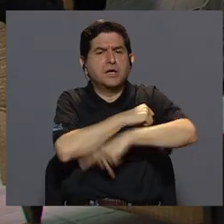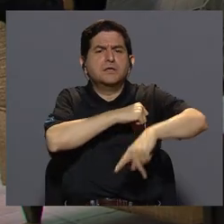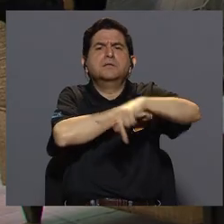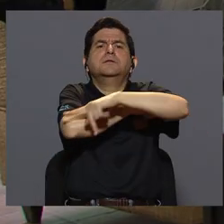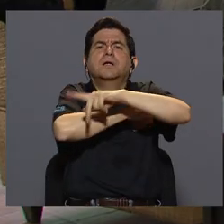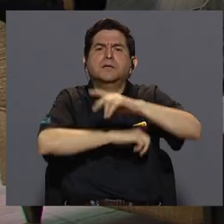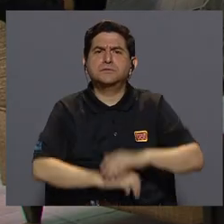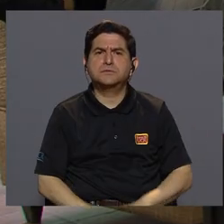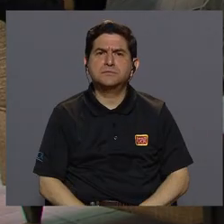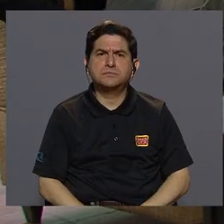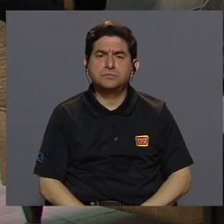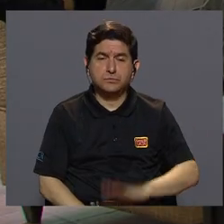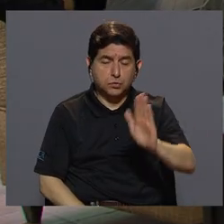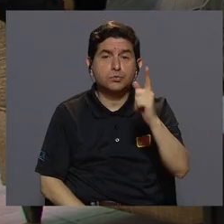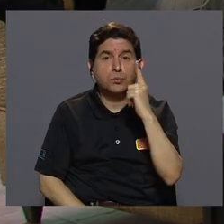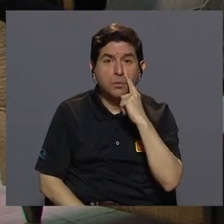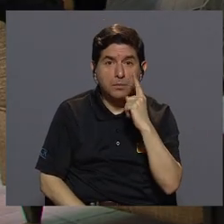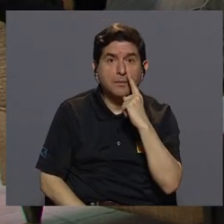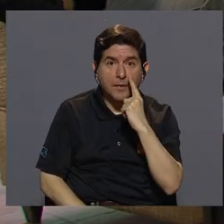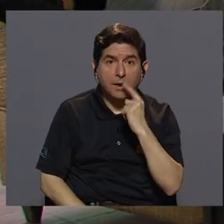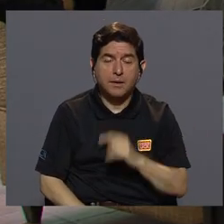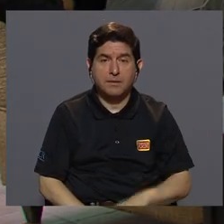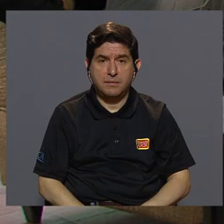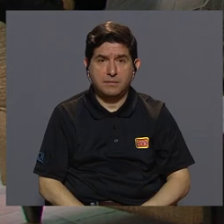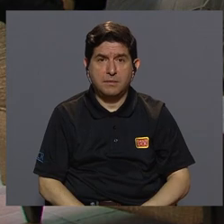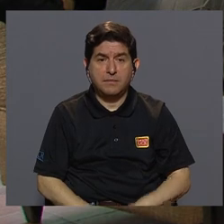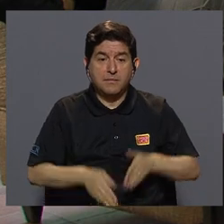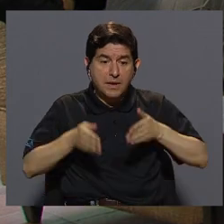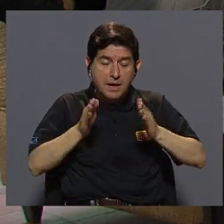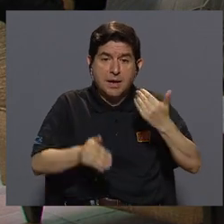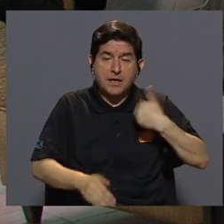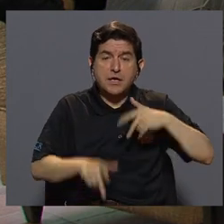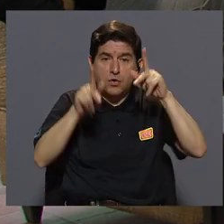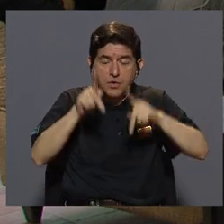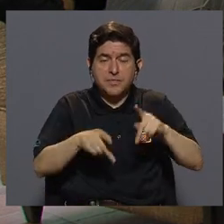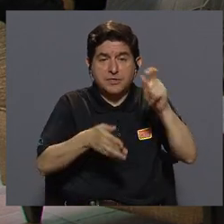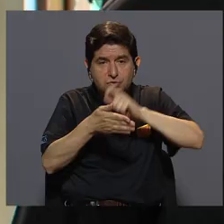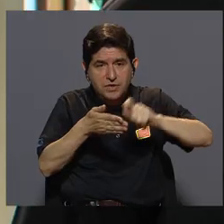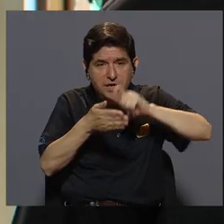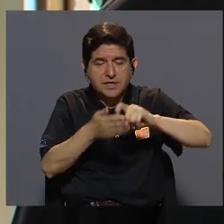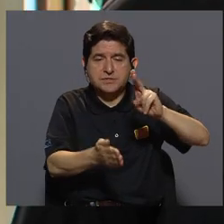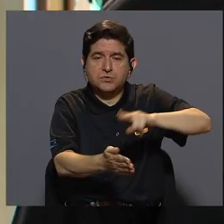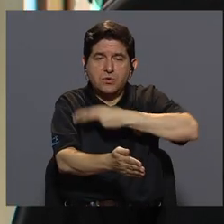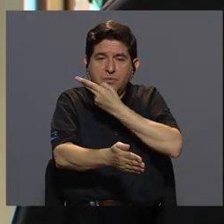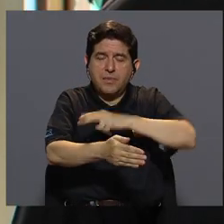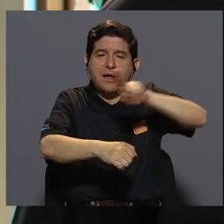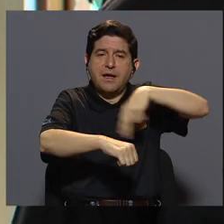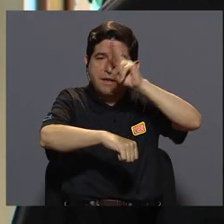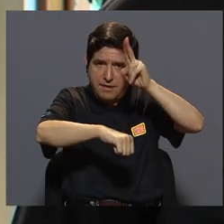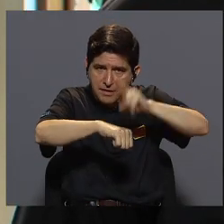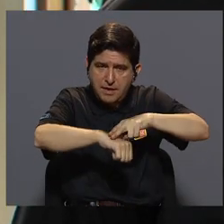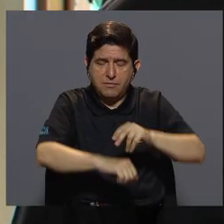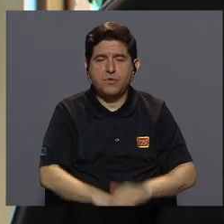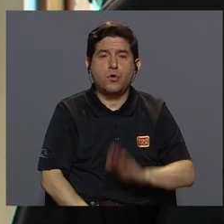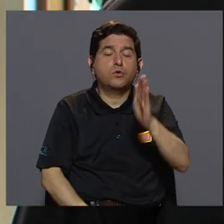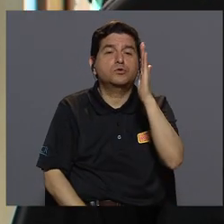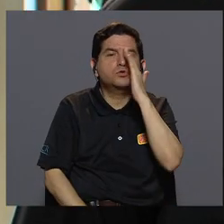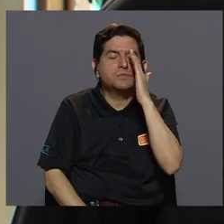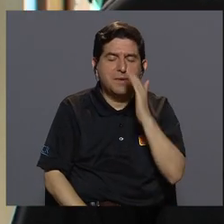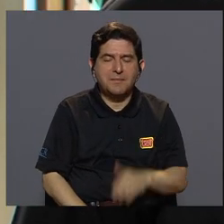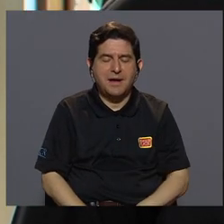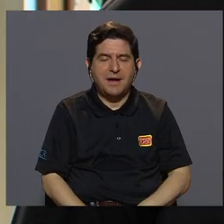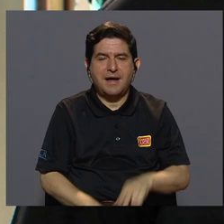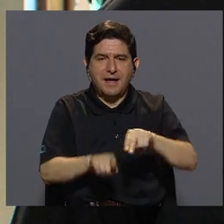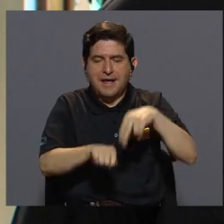país. Inclusive sí. Su padre, hijo de quien compone nuestro himno nacional. Su